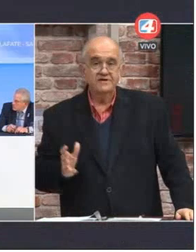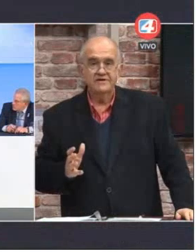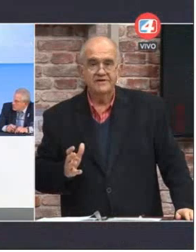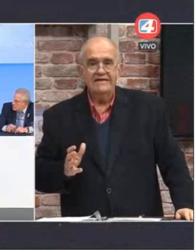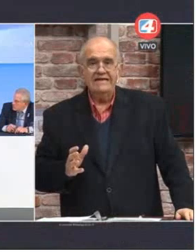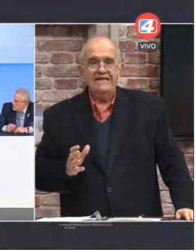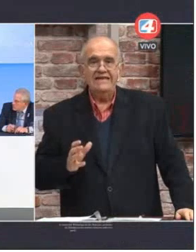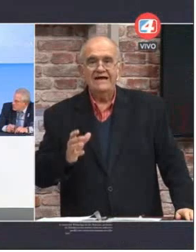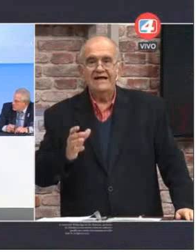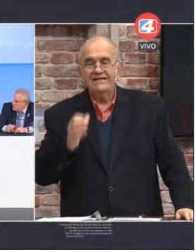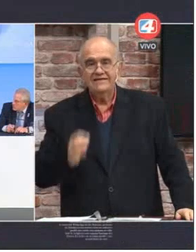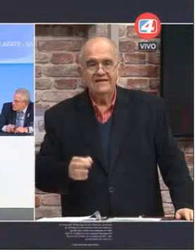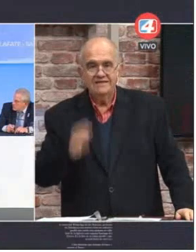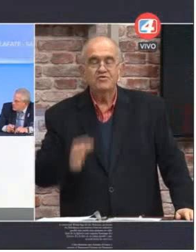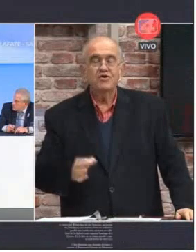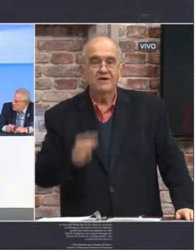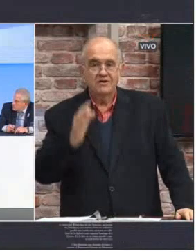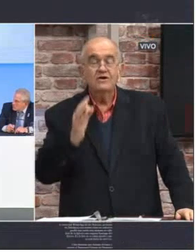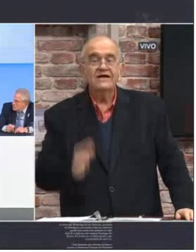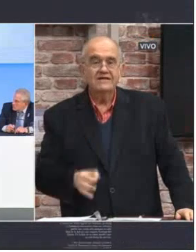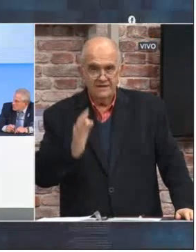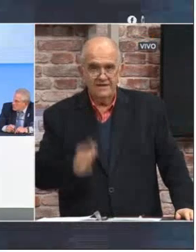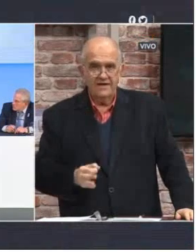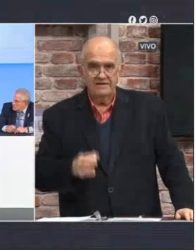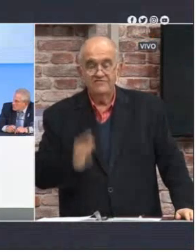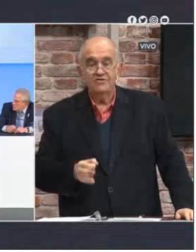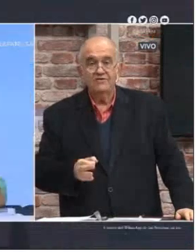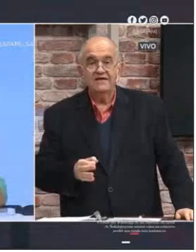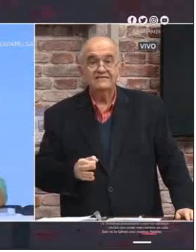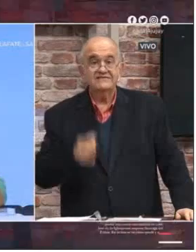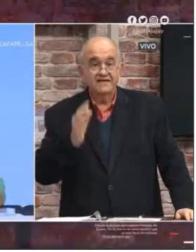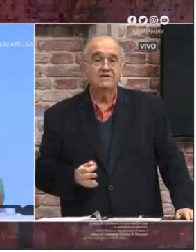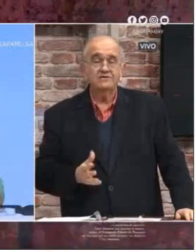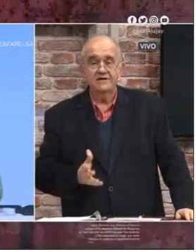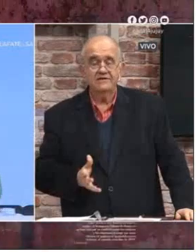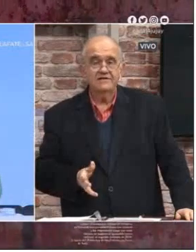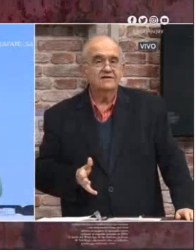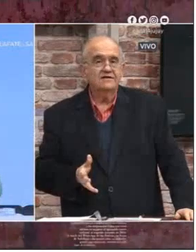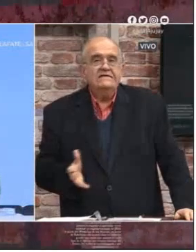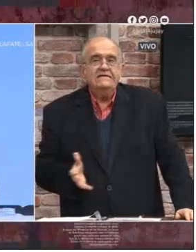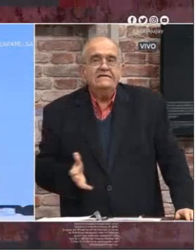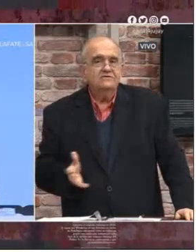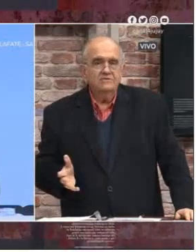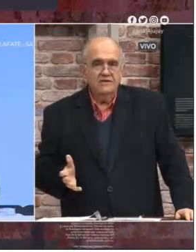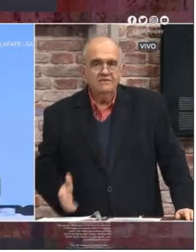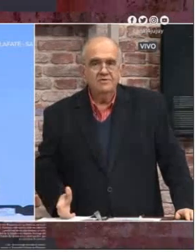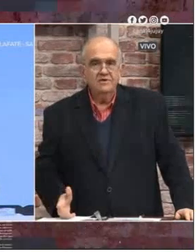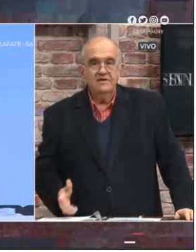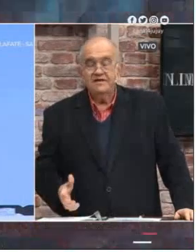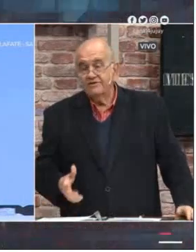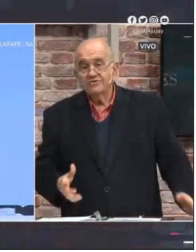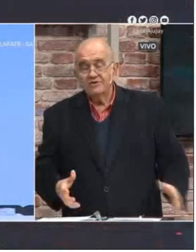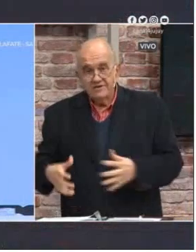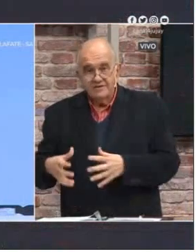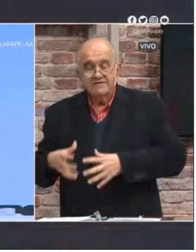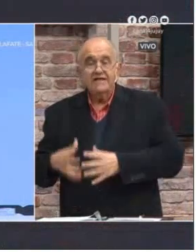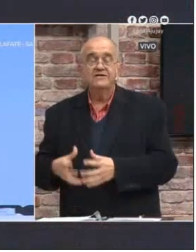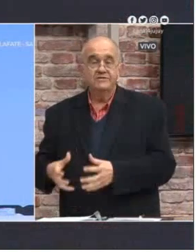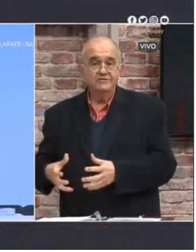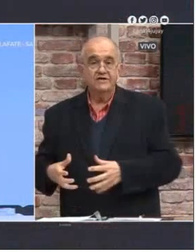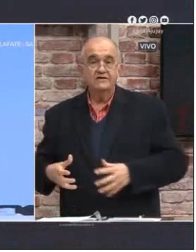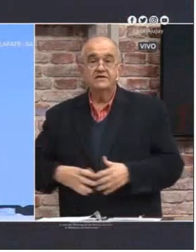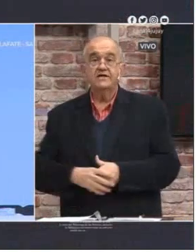vamos a ver la cantidad de pruebas concretas que hay de la forma que han saqueado la argentina este gran problema y esto lo que tiene